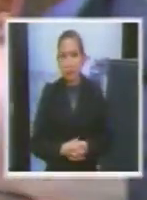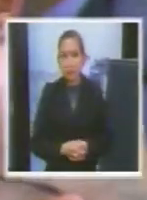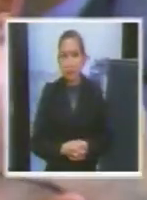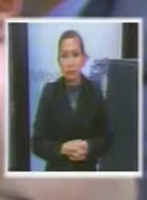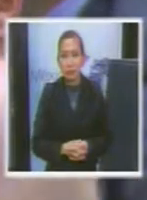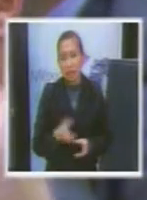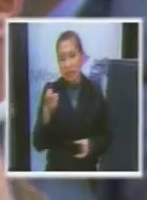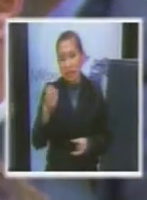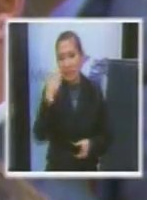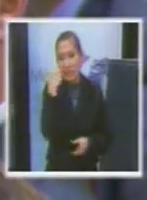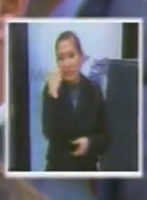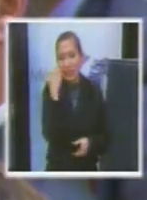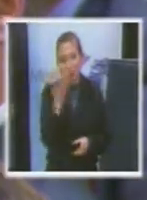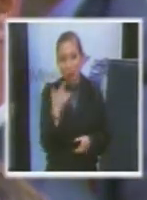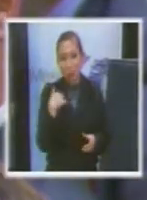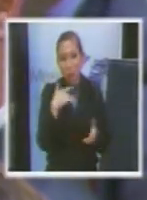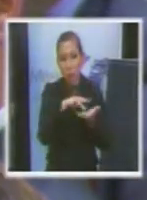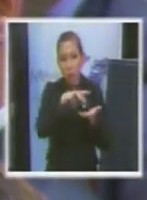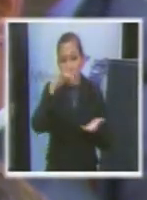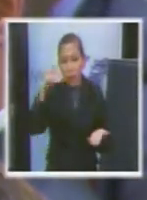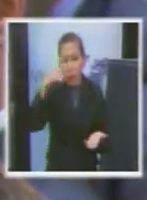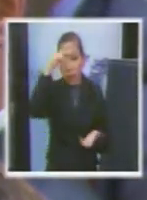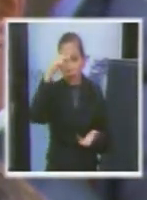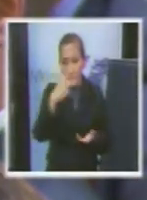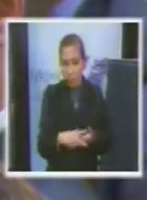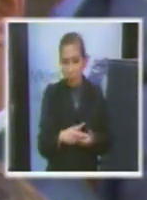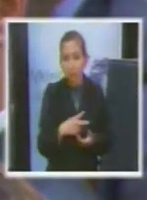este sentido quisiera